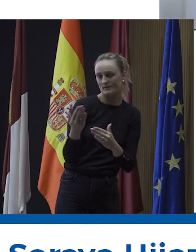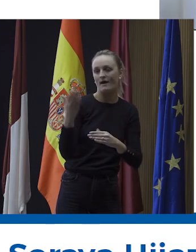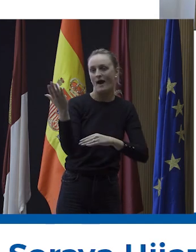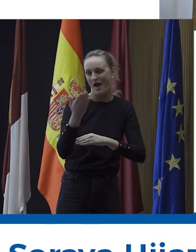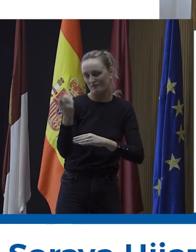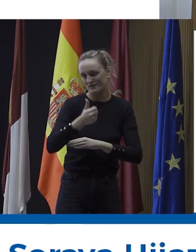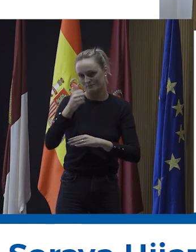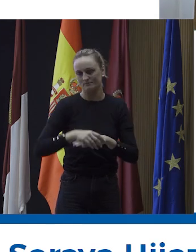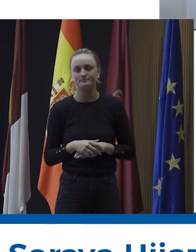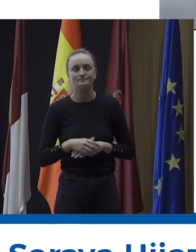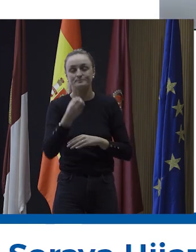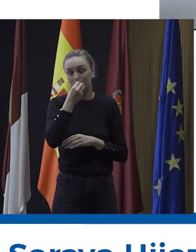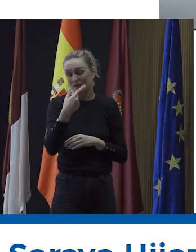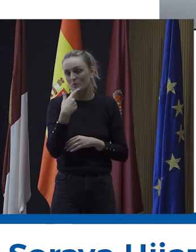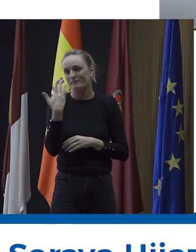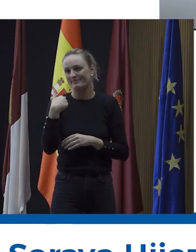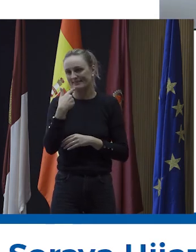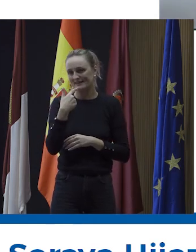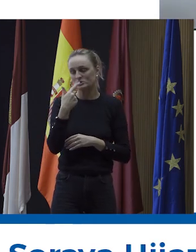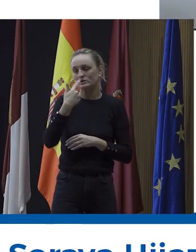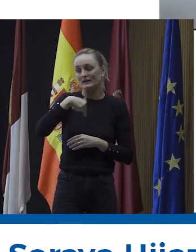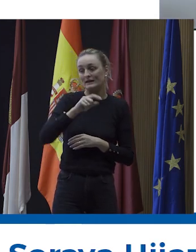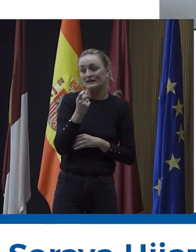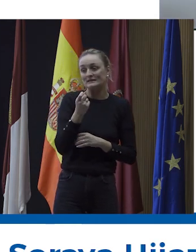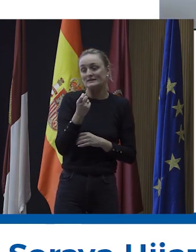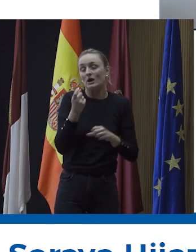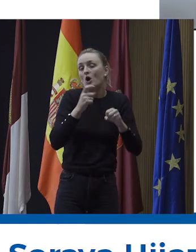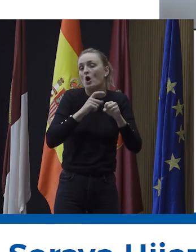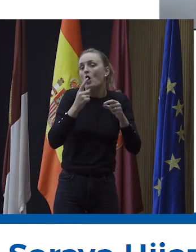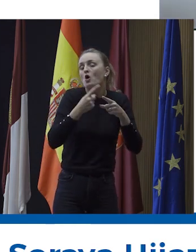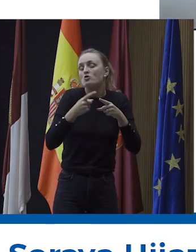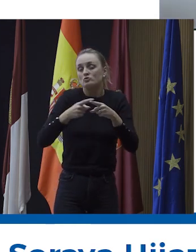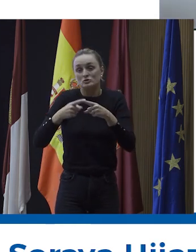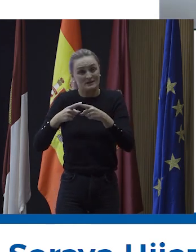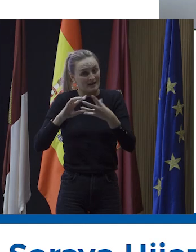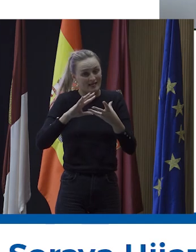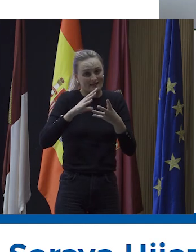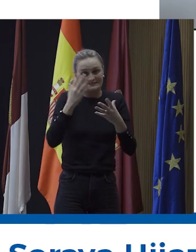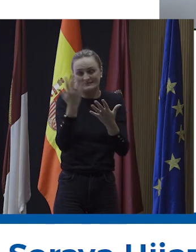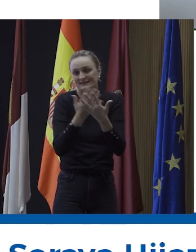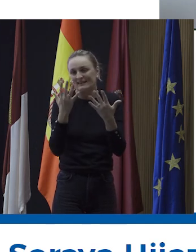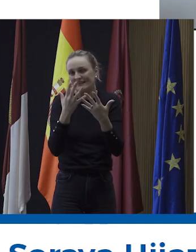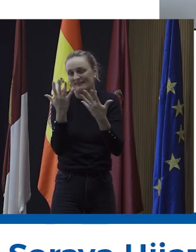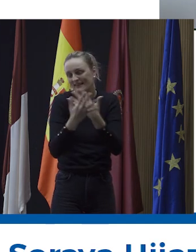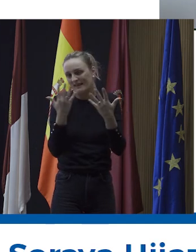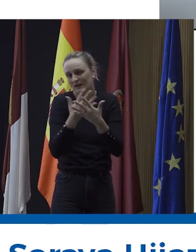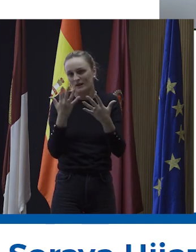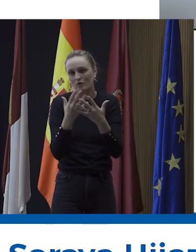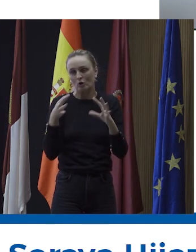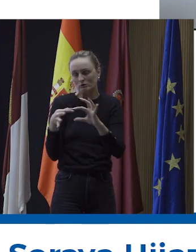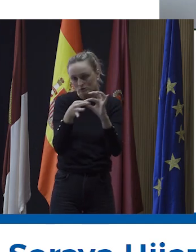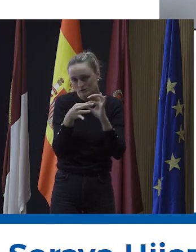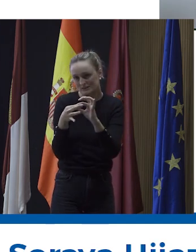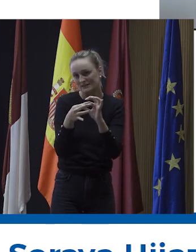hemos dicho que hay algunos factores que no son modificables, ¿no? El tipo de tejido conectivo, esto depende mucho de la genética